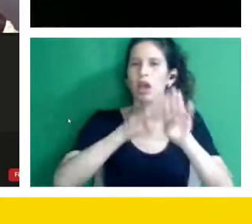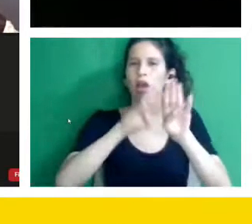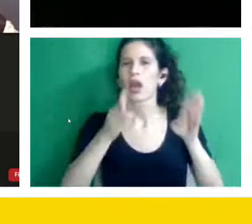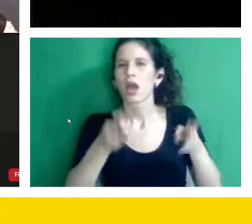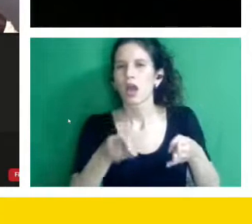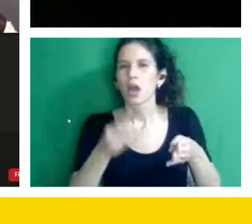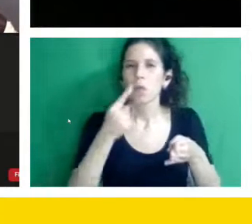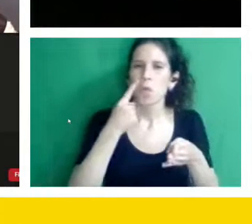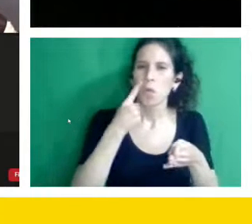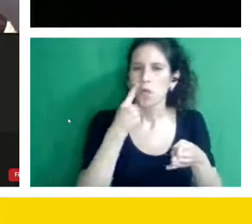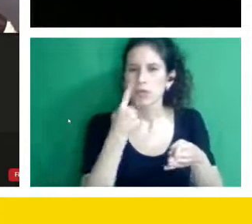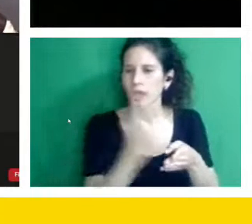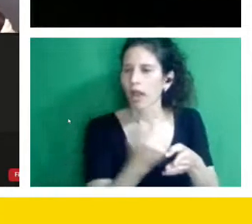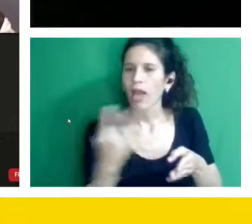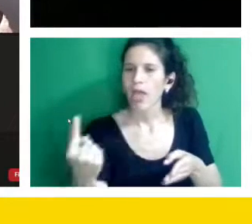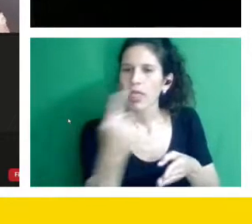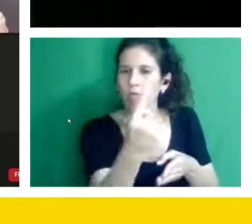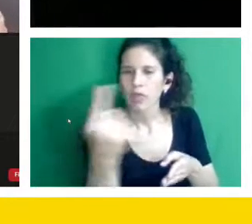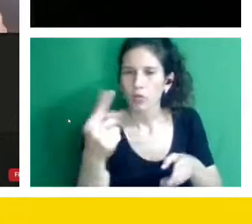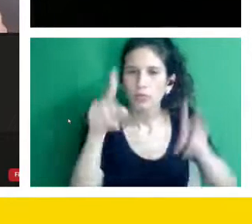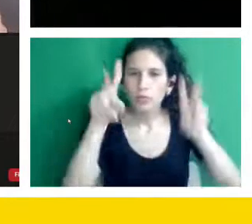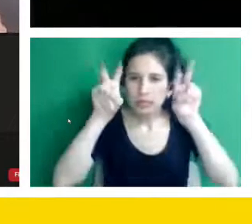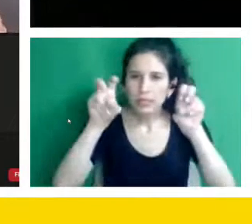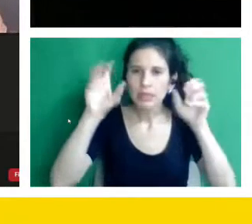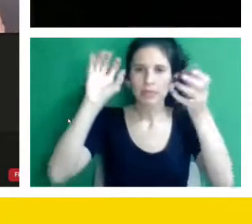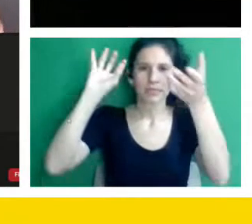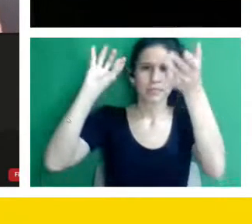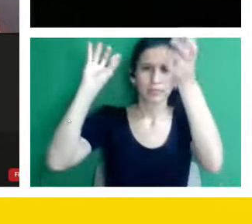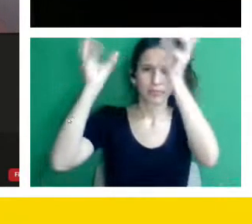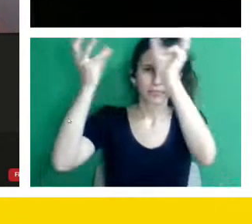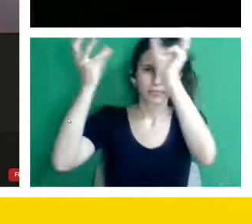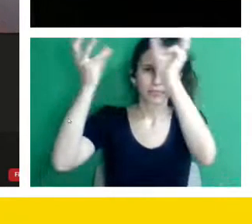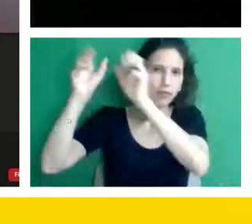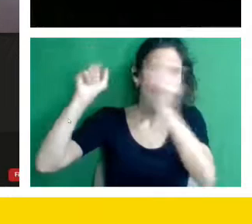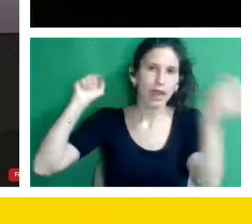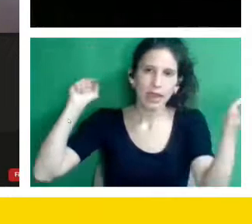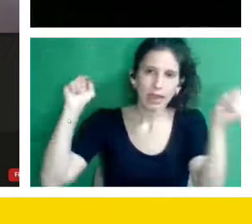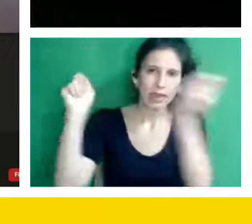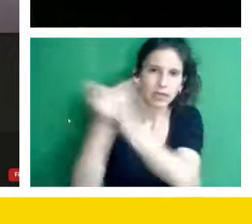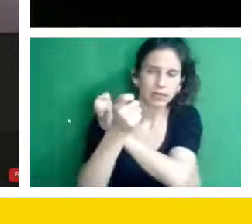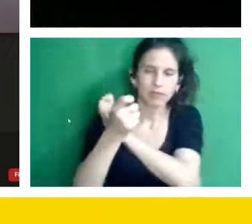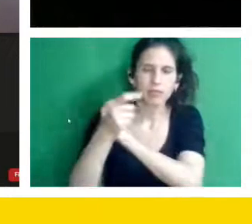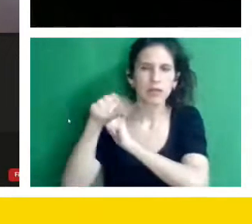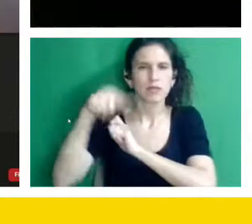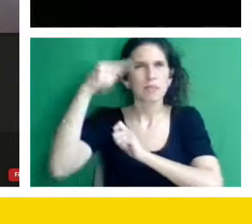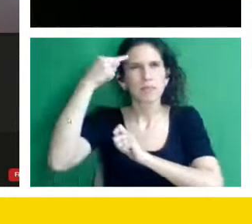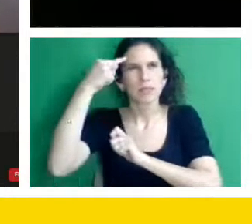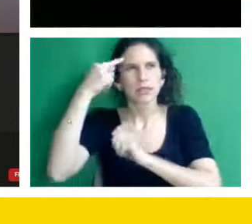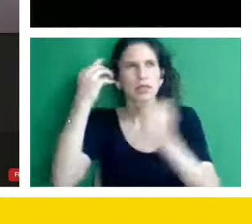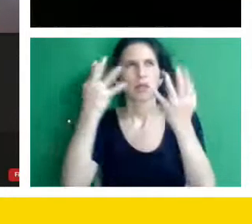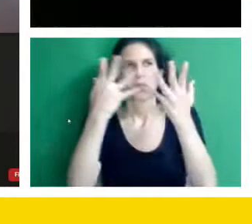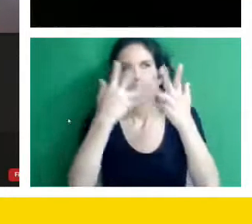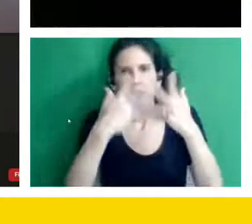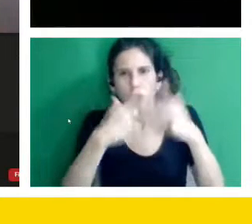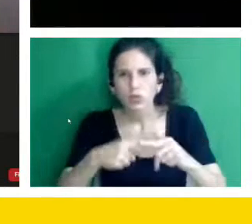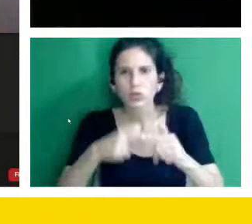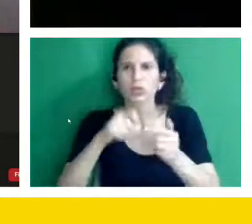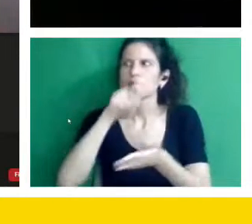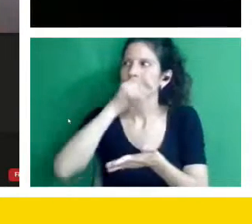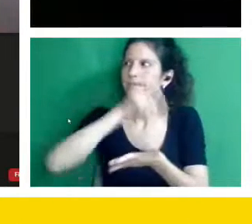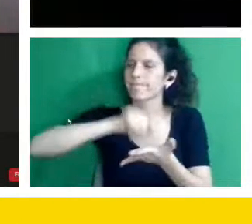esta temática en particular? En emergencia extrema, en situaciones muy complejas, más allá de